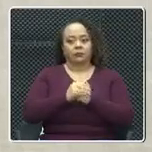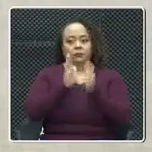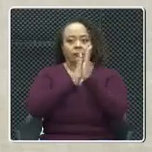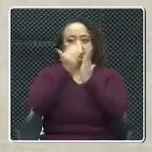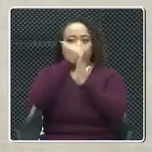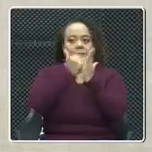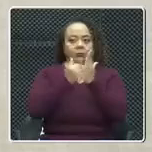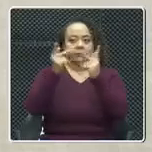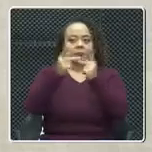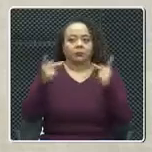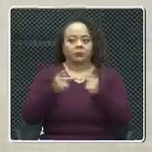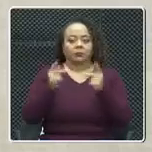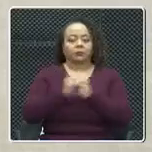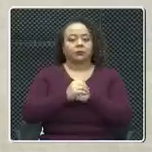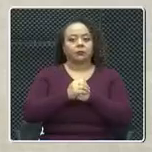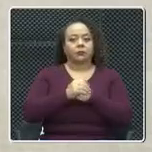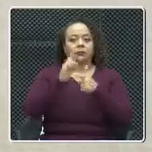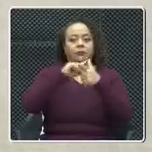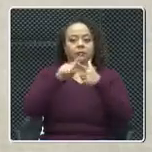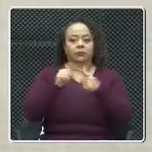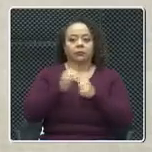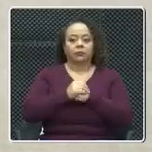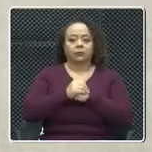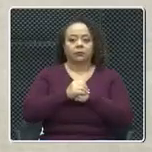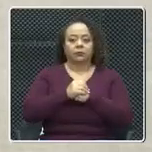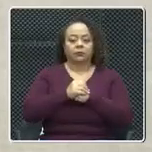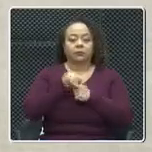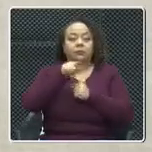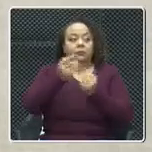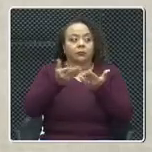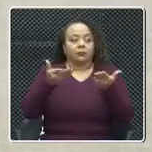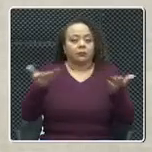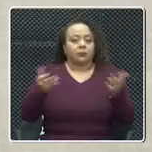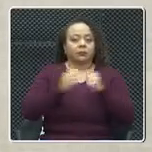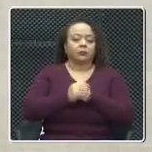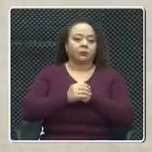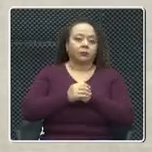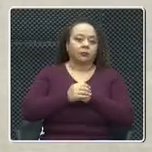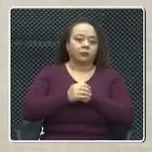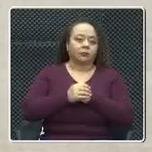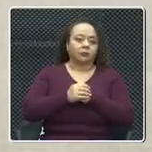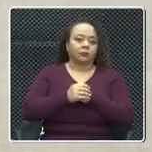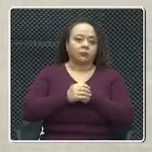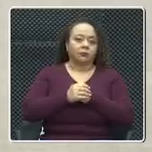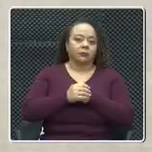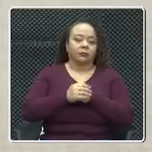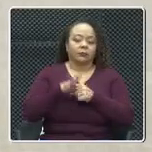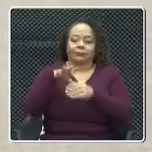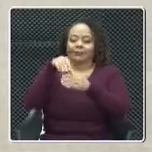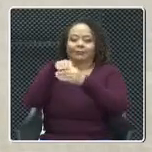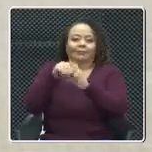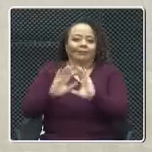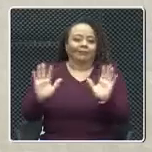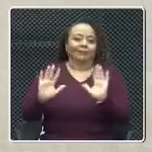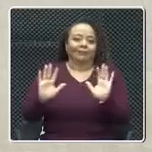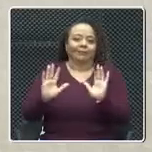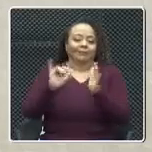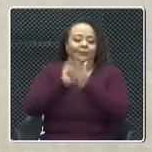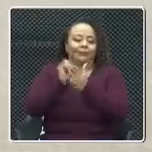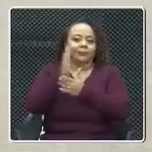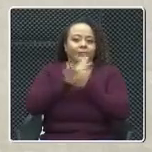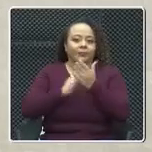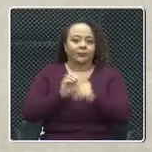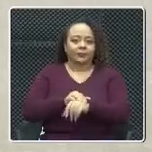Manuales de puesto. Entonces, son cosas que se las traen, son ¿verdad? Son muy propias al interno. Exactamente. Correct. O sea, es una